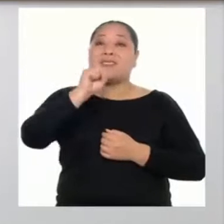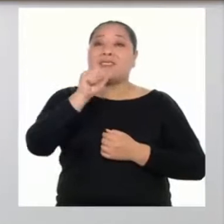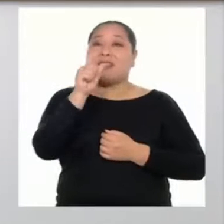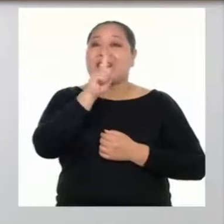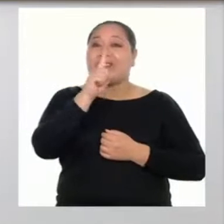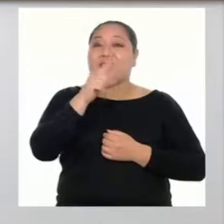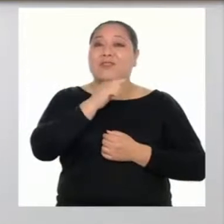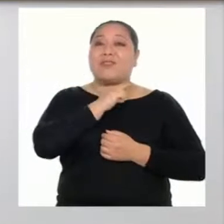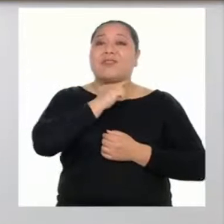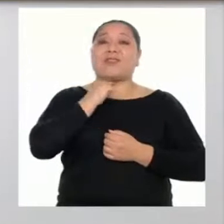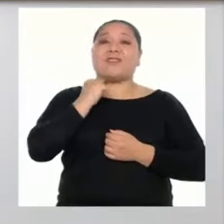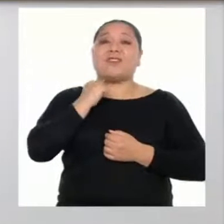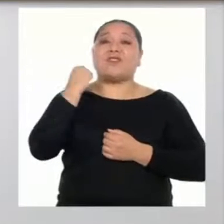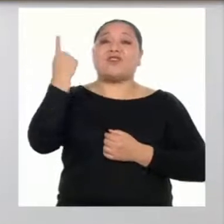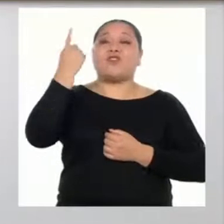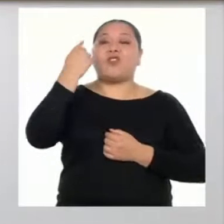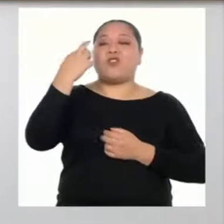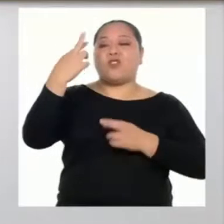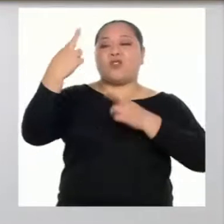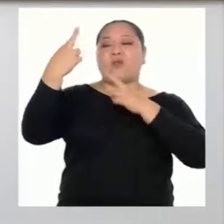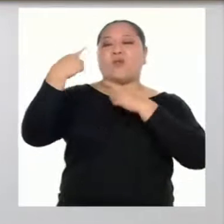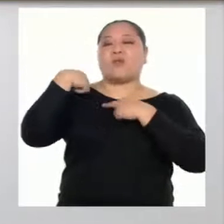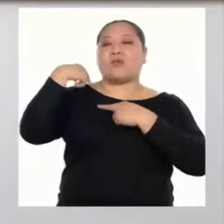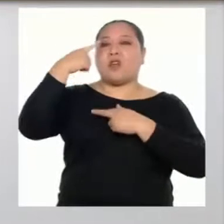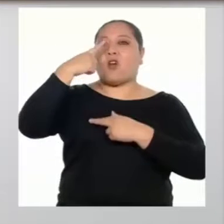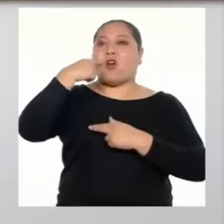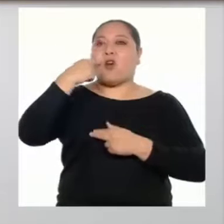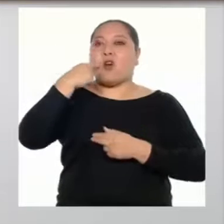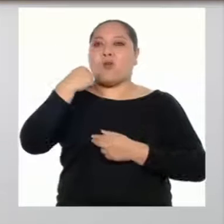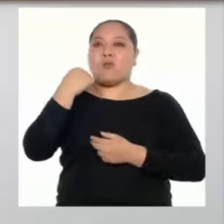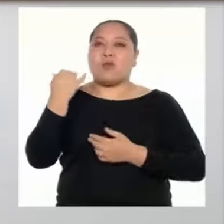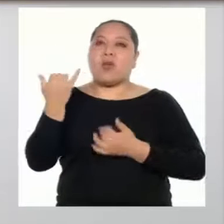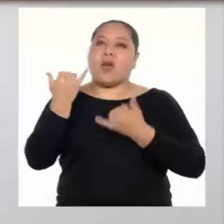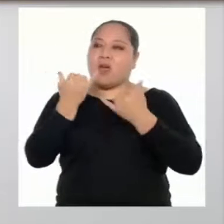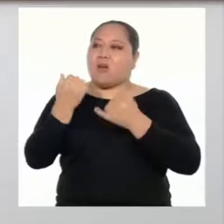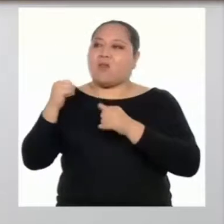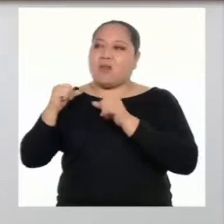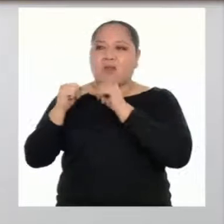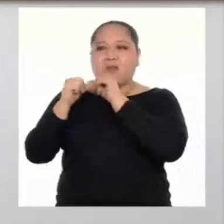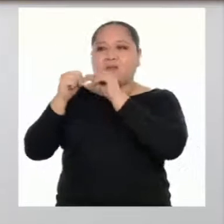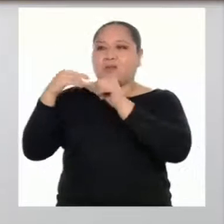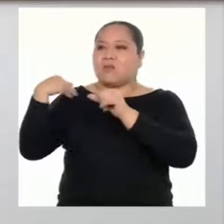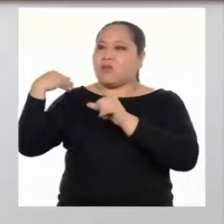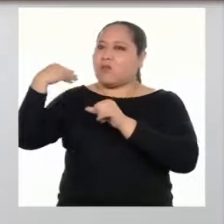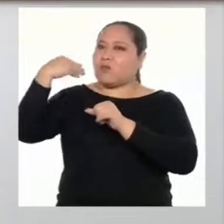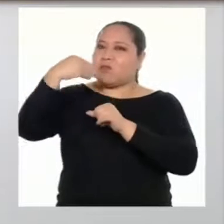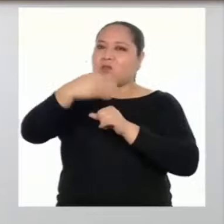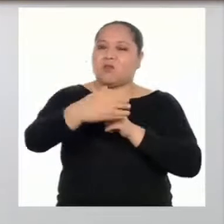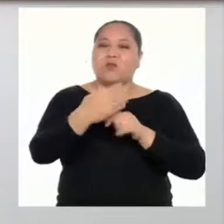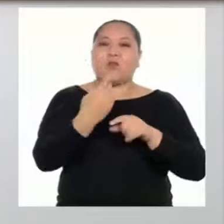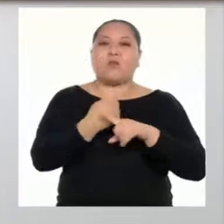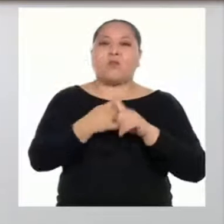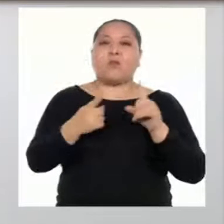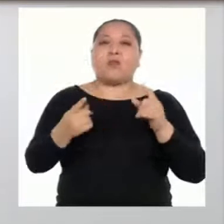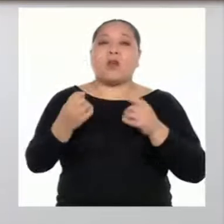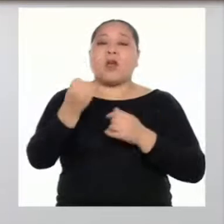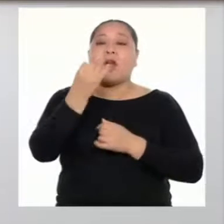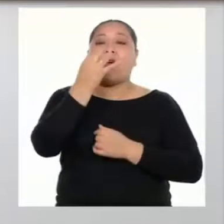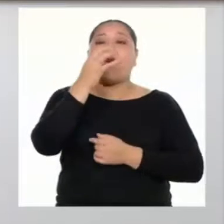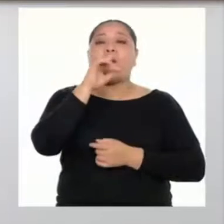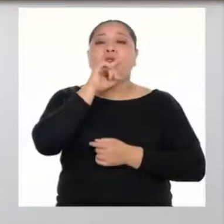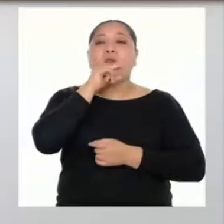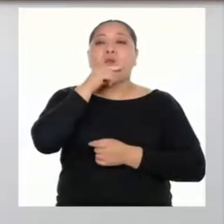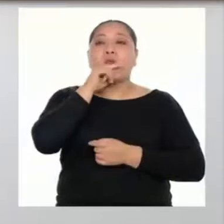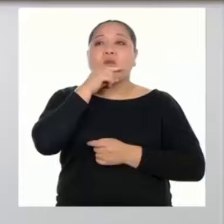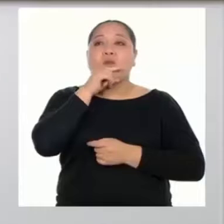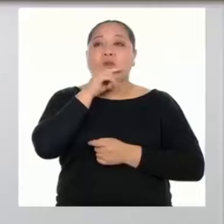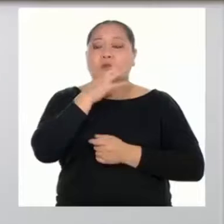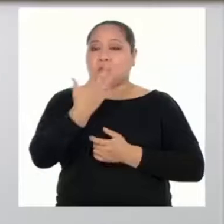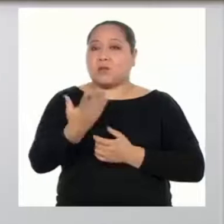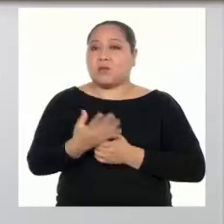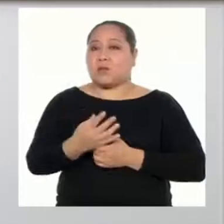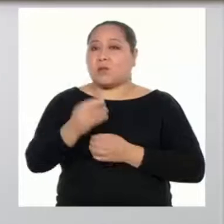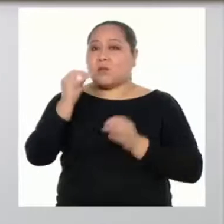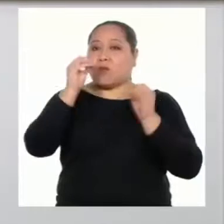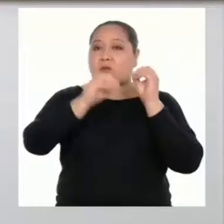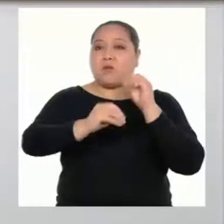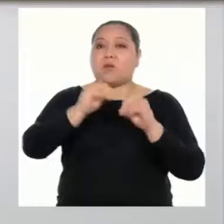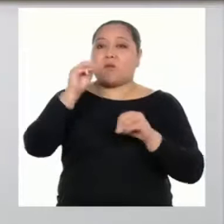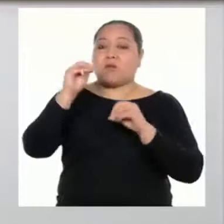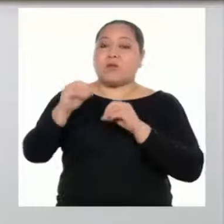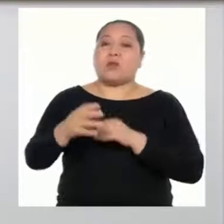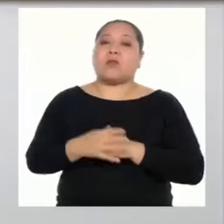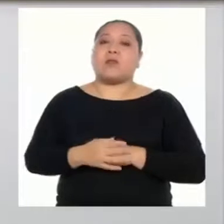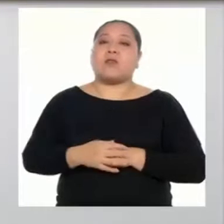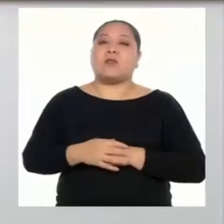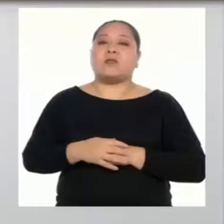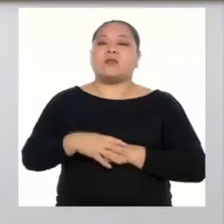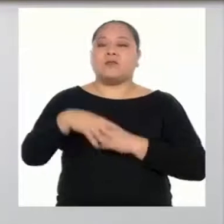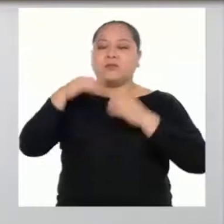funciones reservadas a los hombres, como pasa hasta ahora. Aunque también algunas mujeres determinaban que